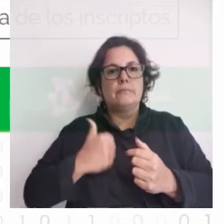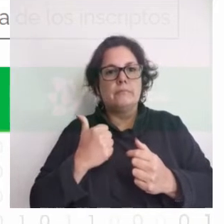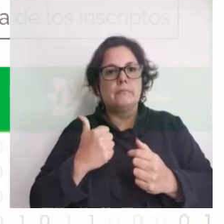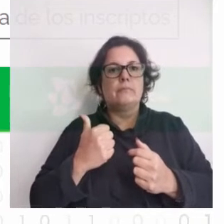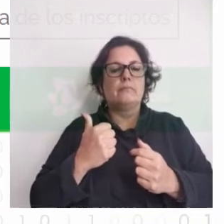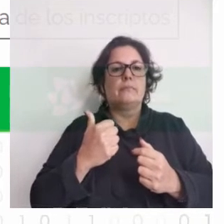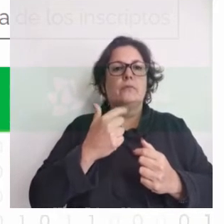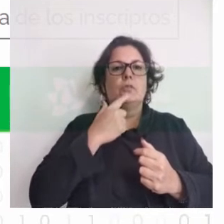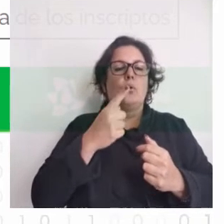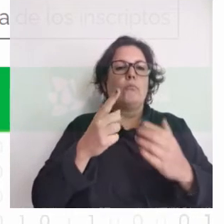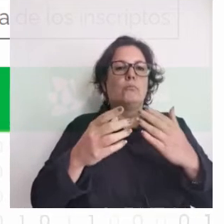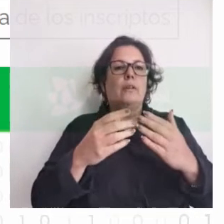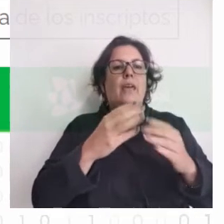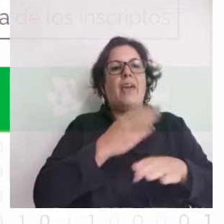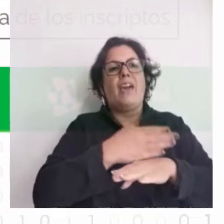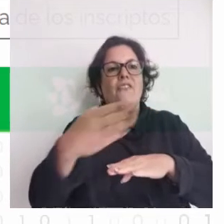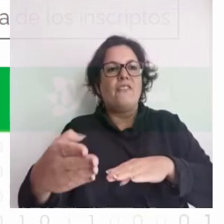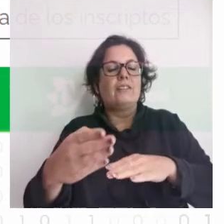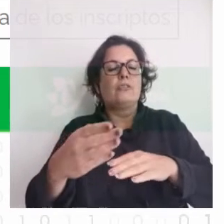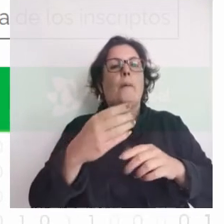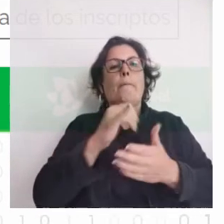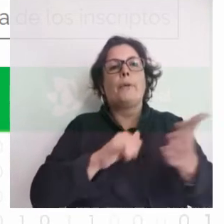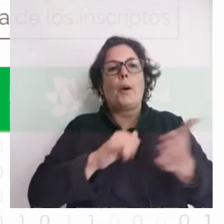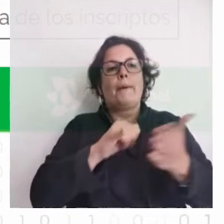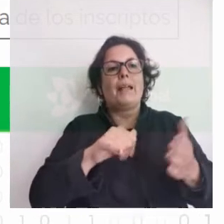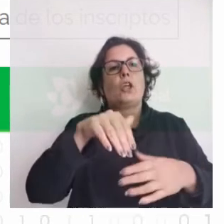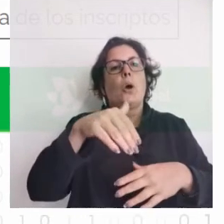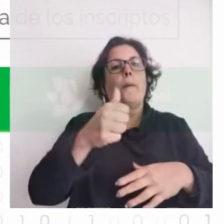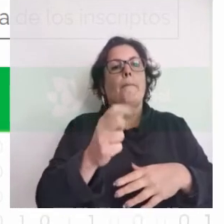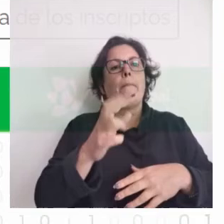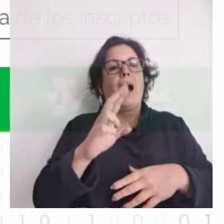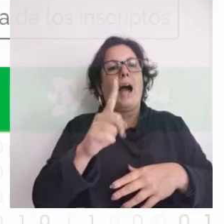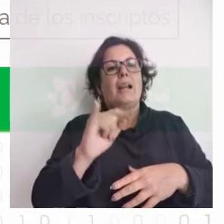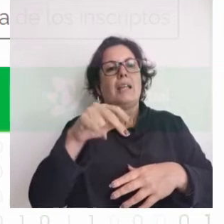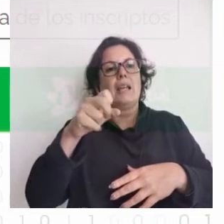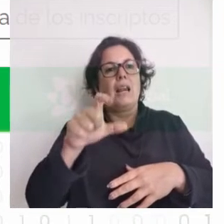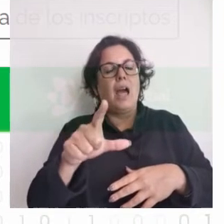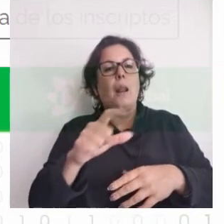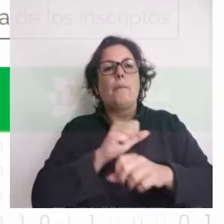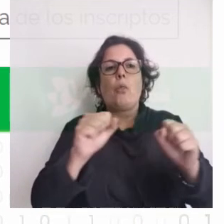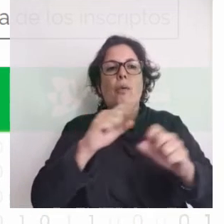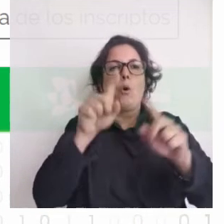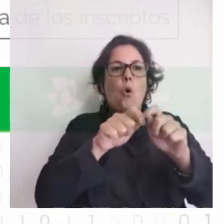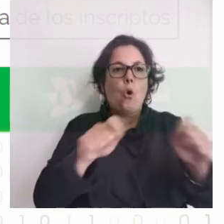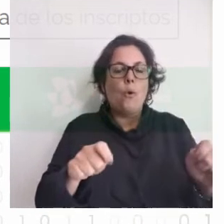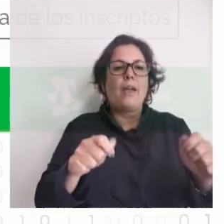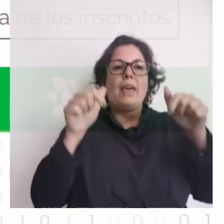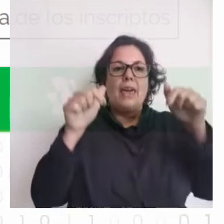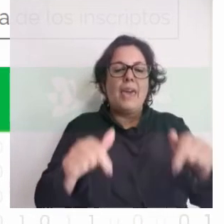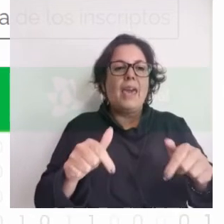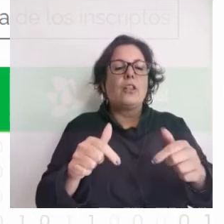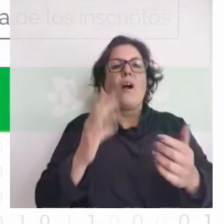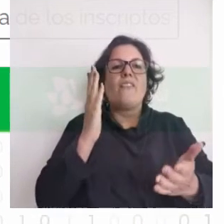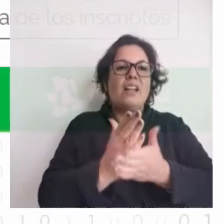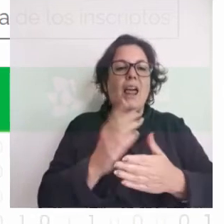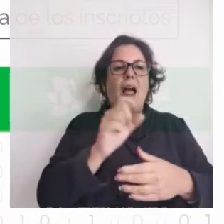Marginal Effect, el efecto marginal promedio, y podemos concluir que esta intervención de costo resulta en un